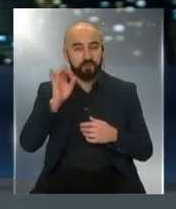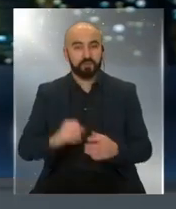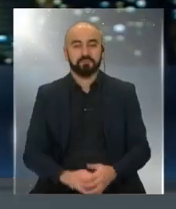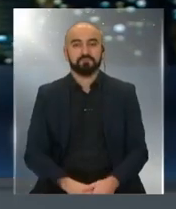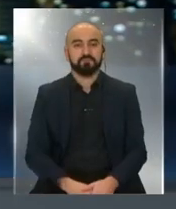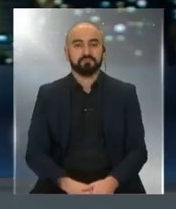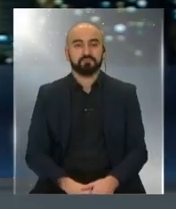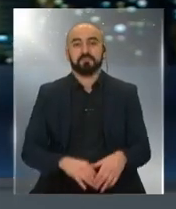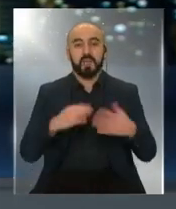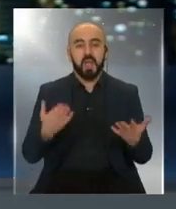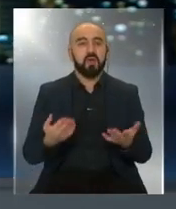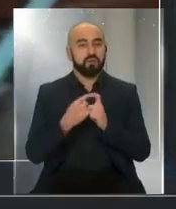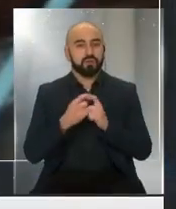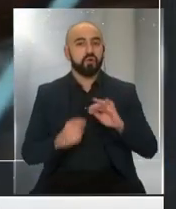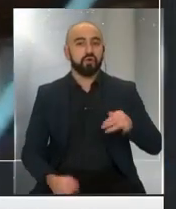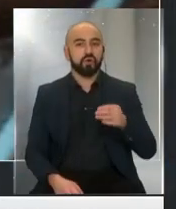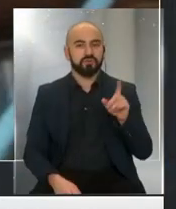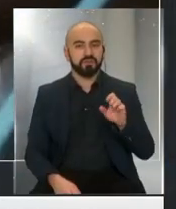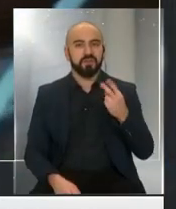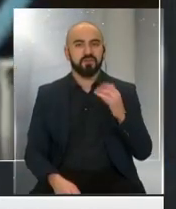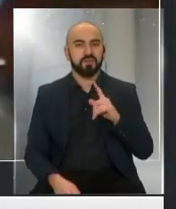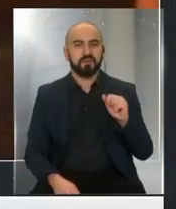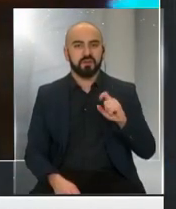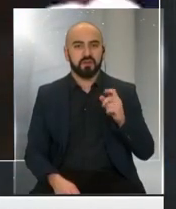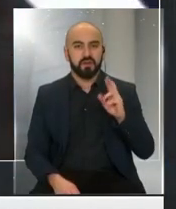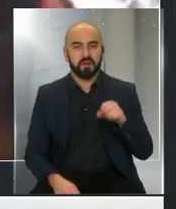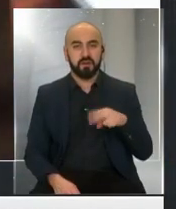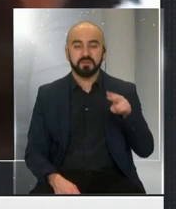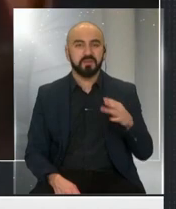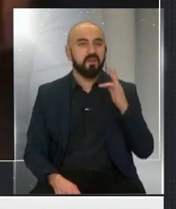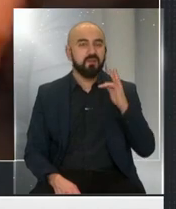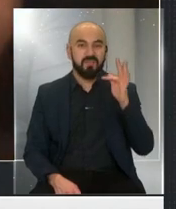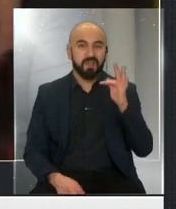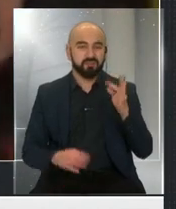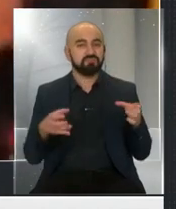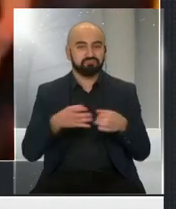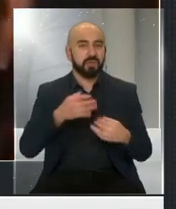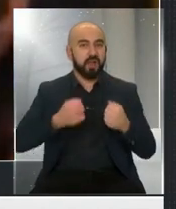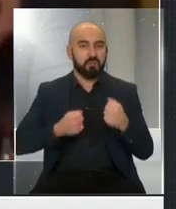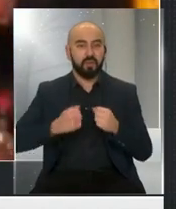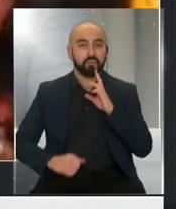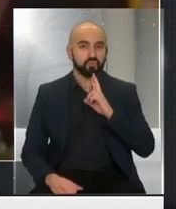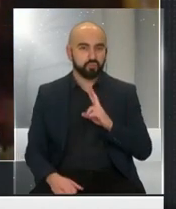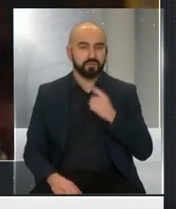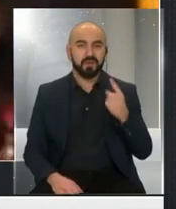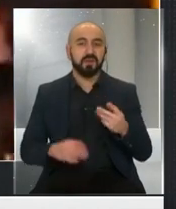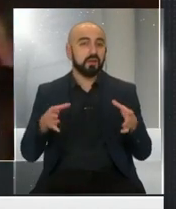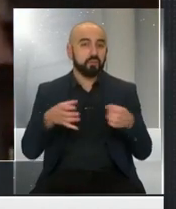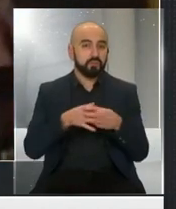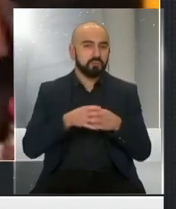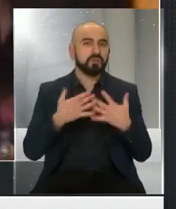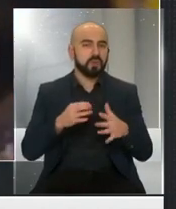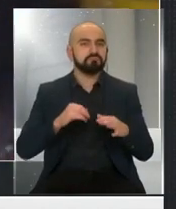A esta hora tomamos contacto con José Villagrán, presidente de FEDESUR, la Federación de Dueños de Camiones del Sur, una de las agrupaciones que ha convocado